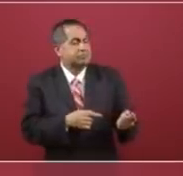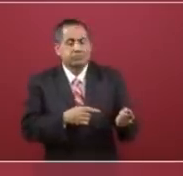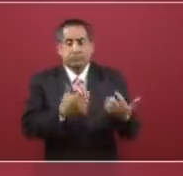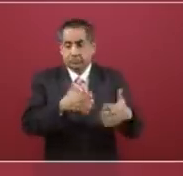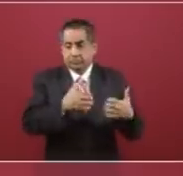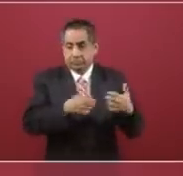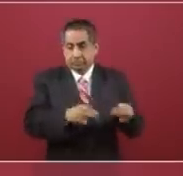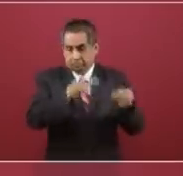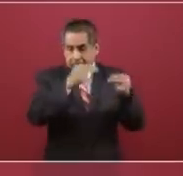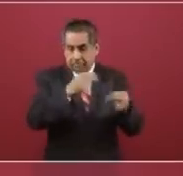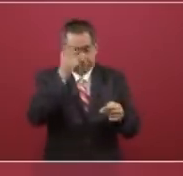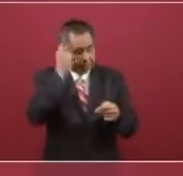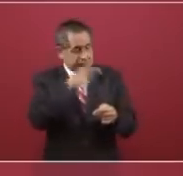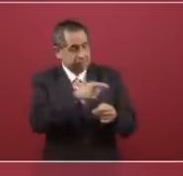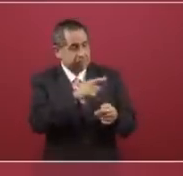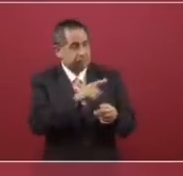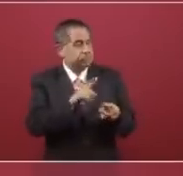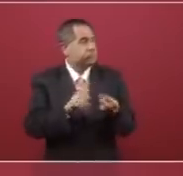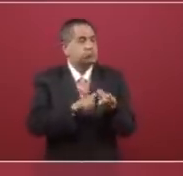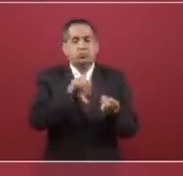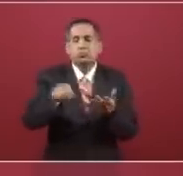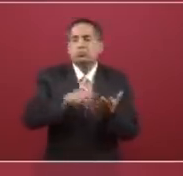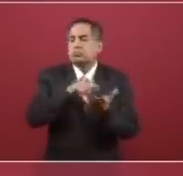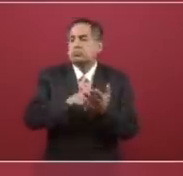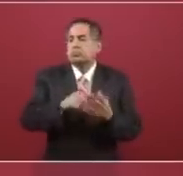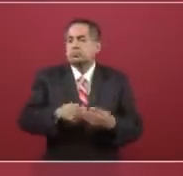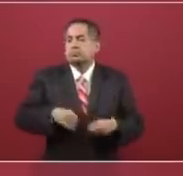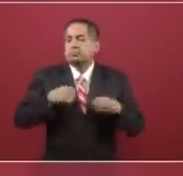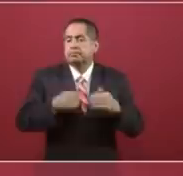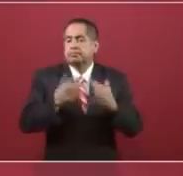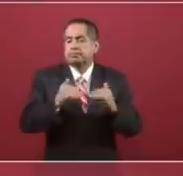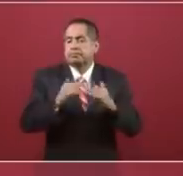cuyo domicilio fiscal